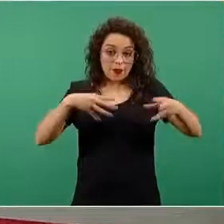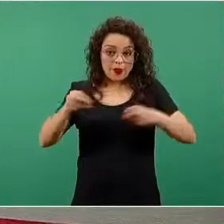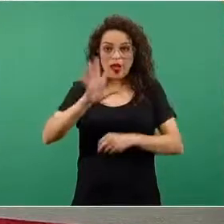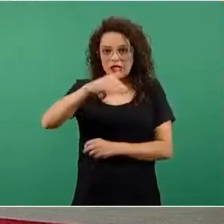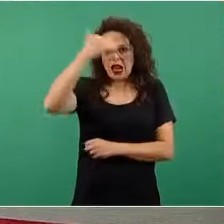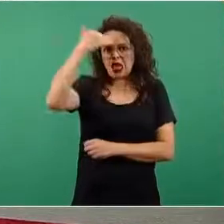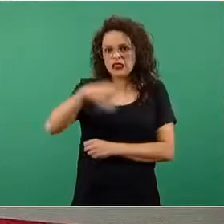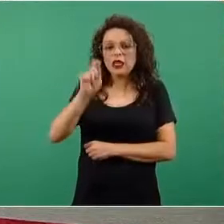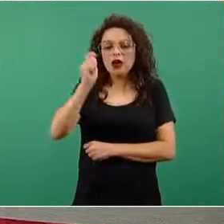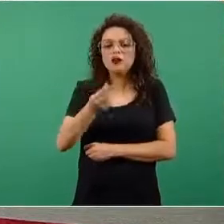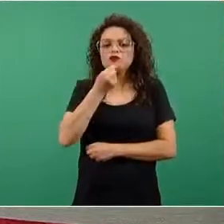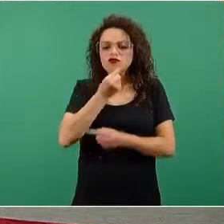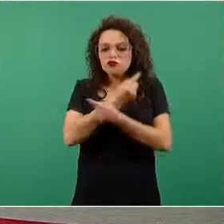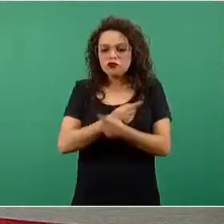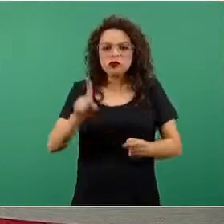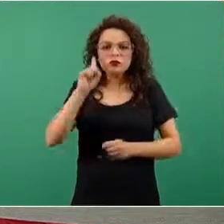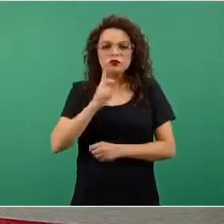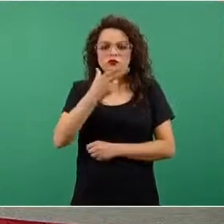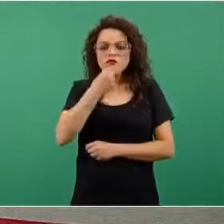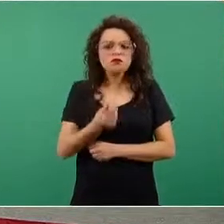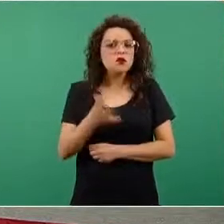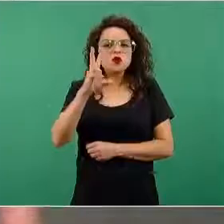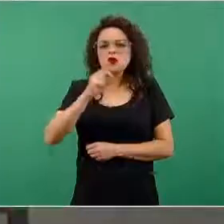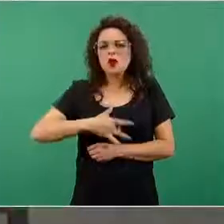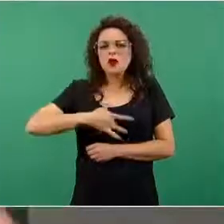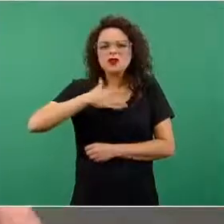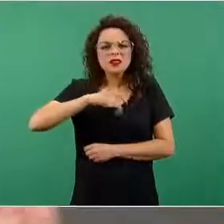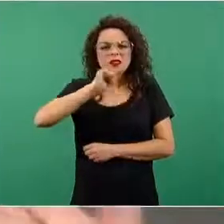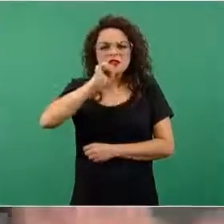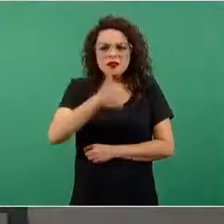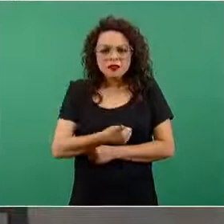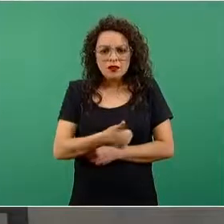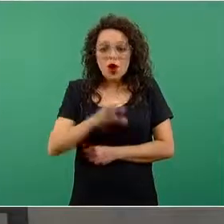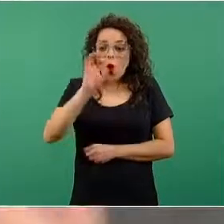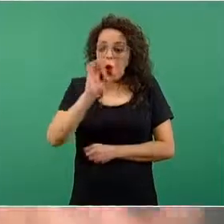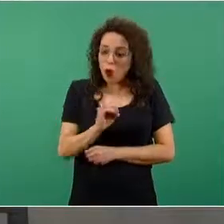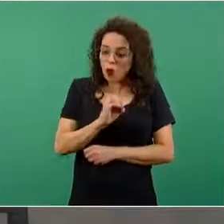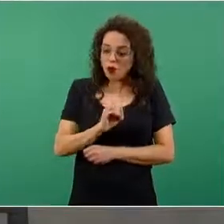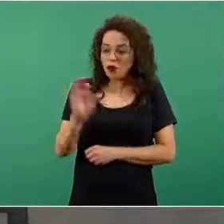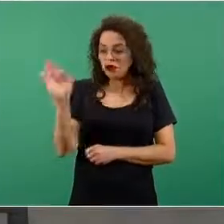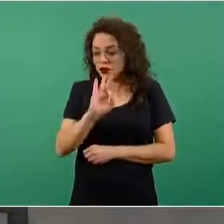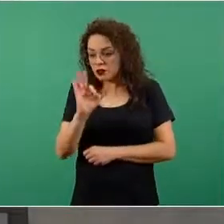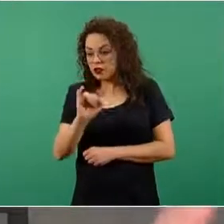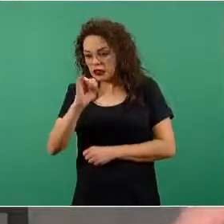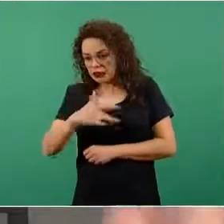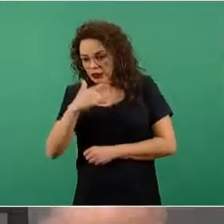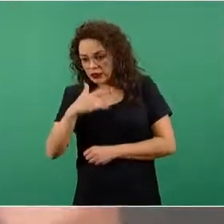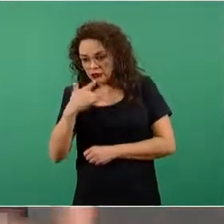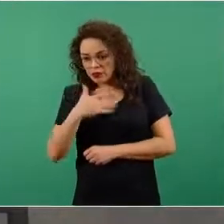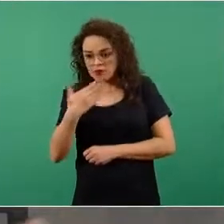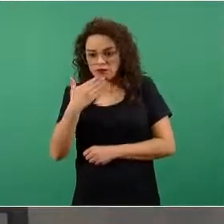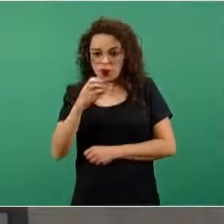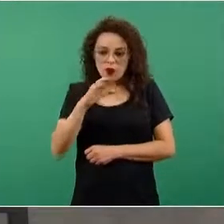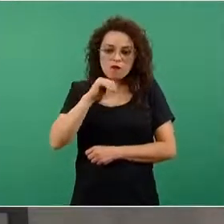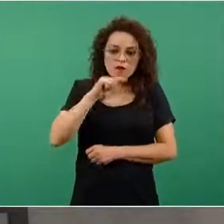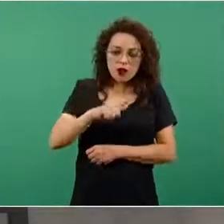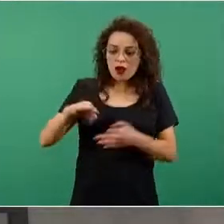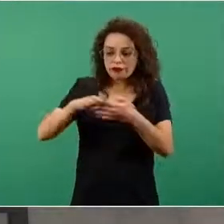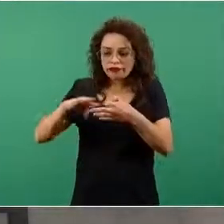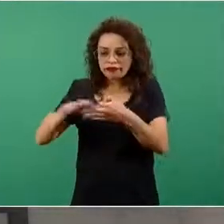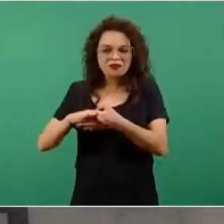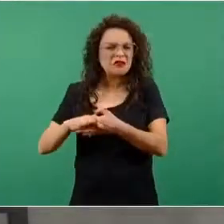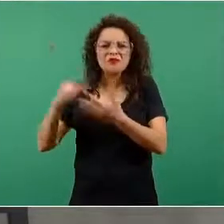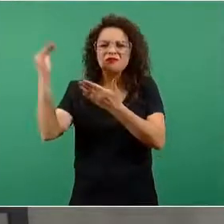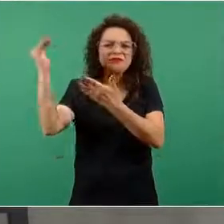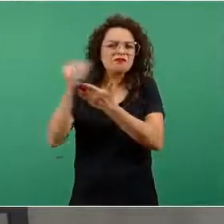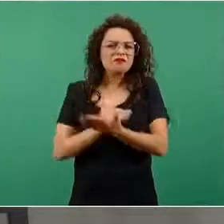niñas casi no tienen síntomas o la frecuencia, la probabilidad de que tengan síntomas es considerablemente menor cuando